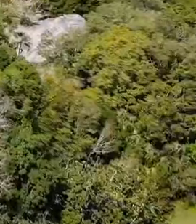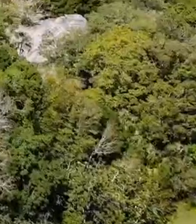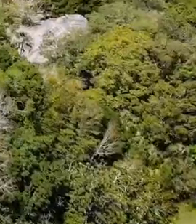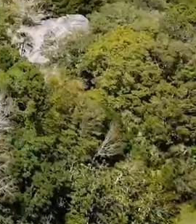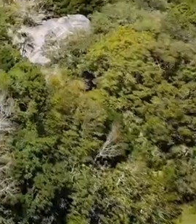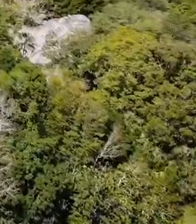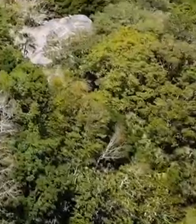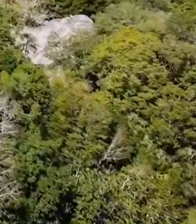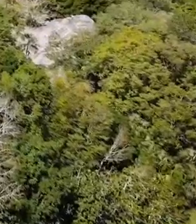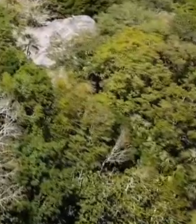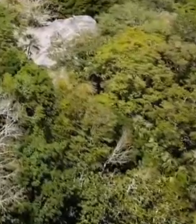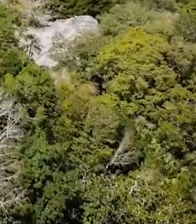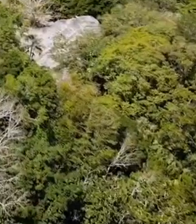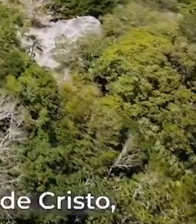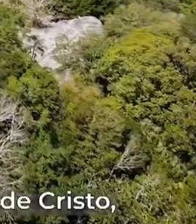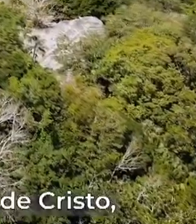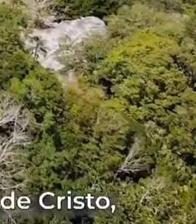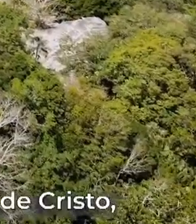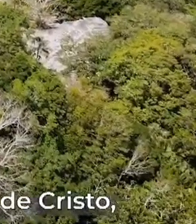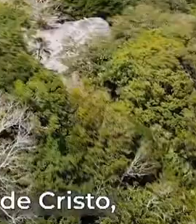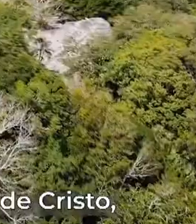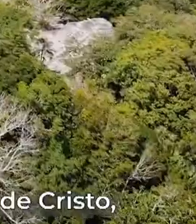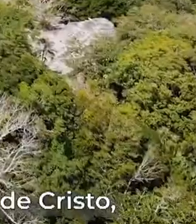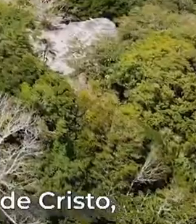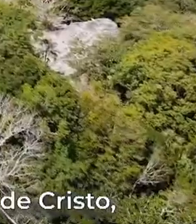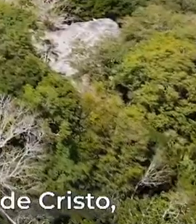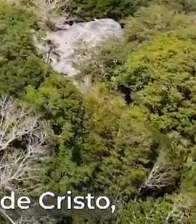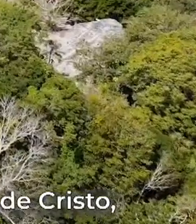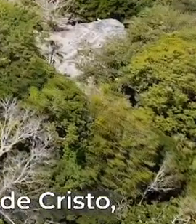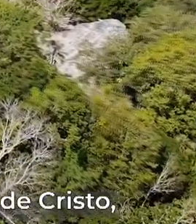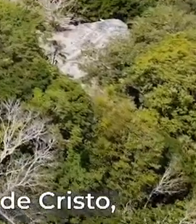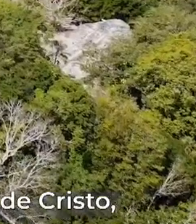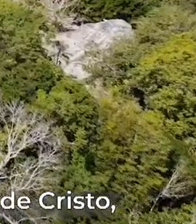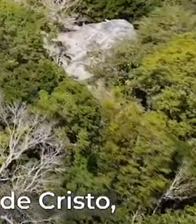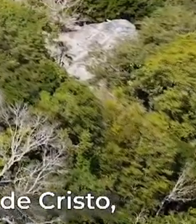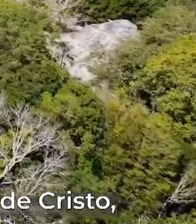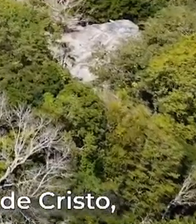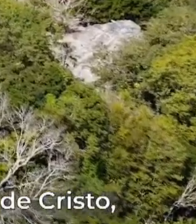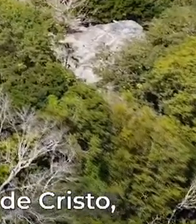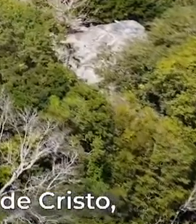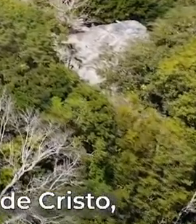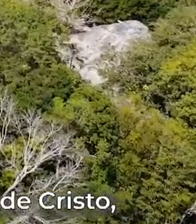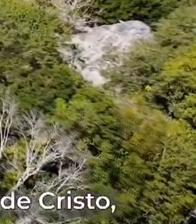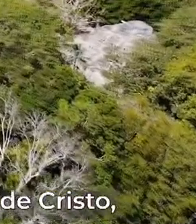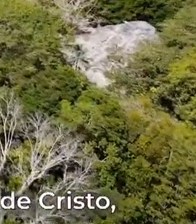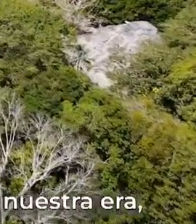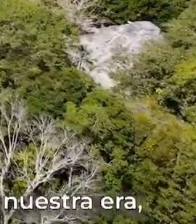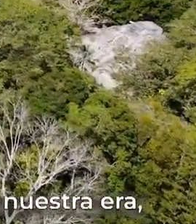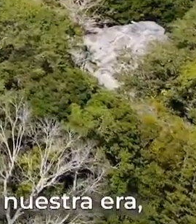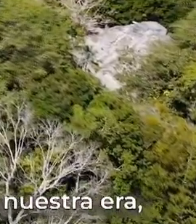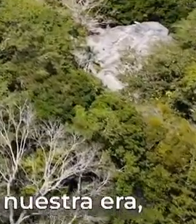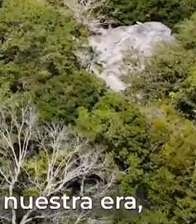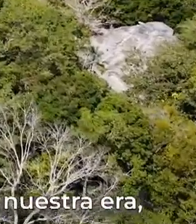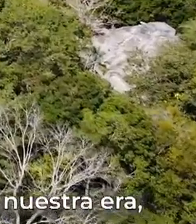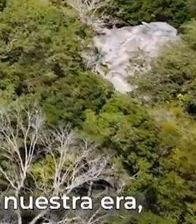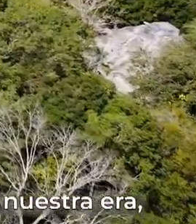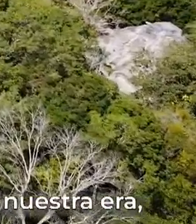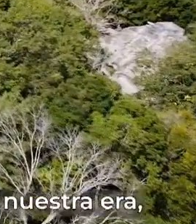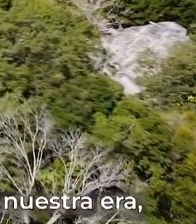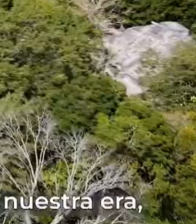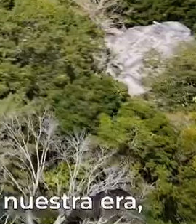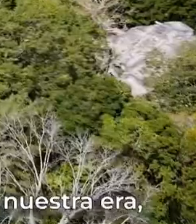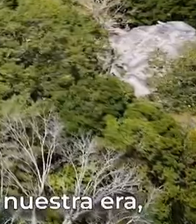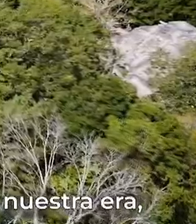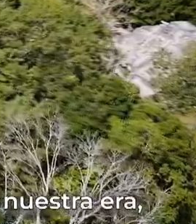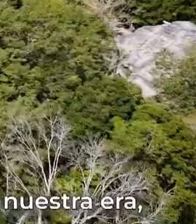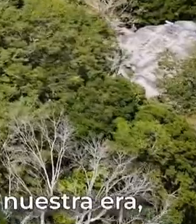Esta enigmática ciudad, cuyo poblamiento inició hacia el siglo III a.C., se constituyó como centro